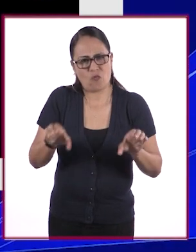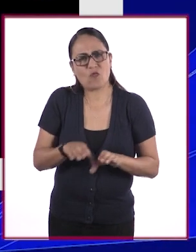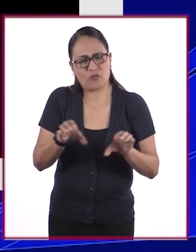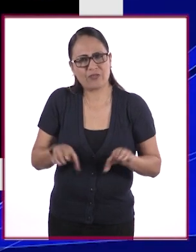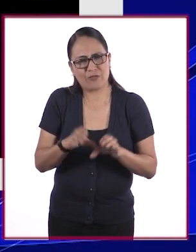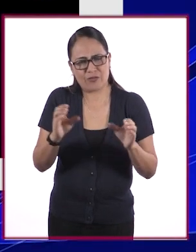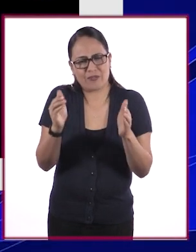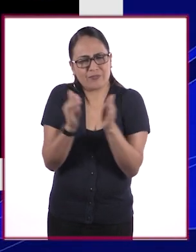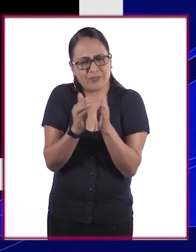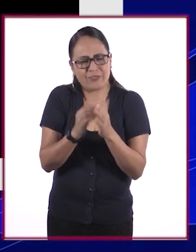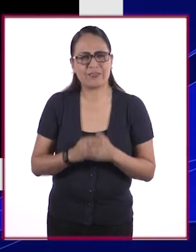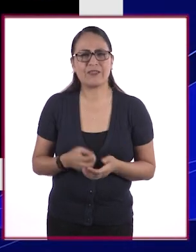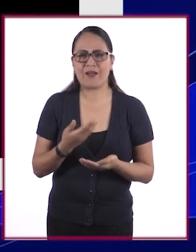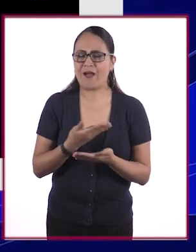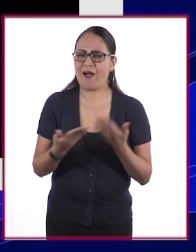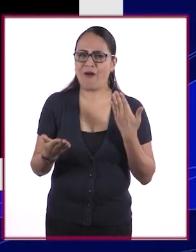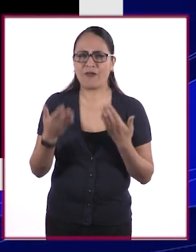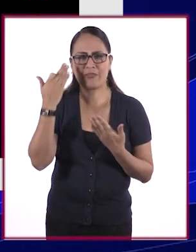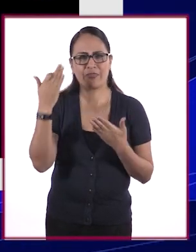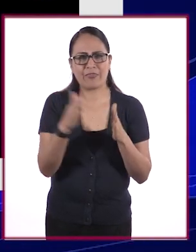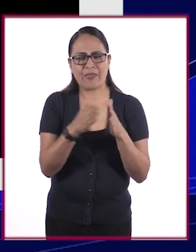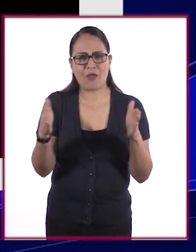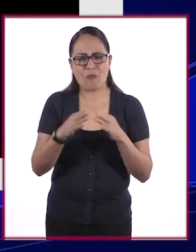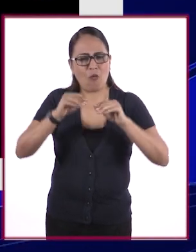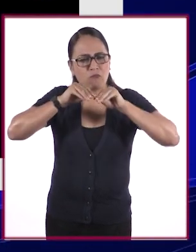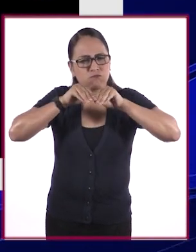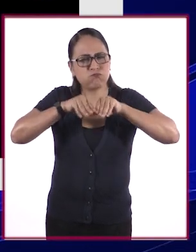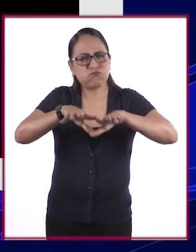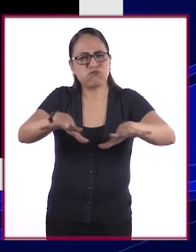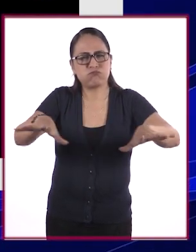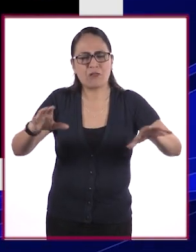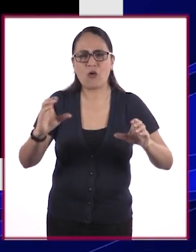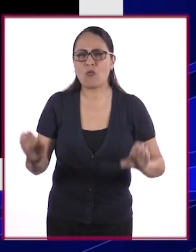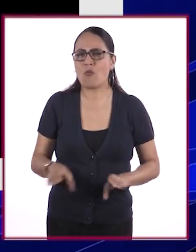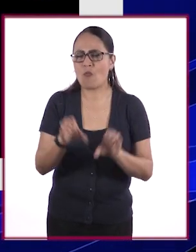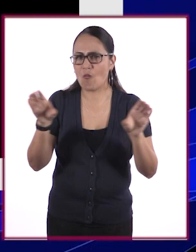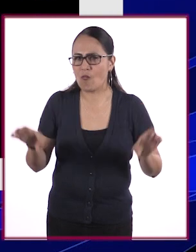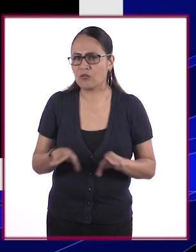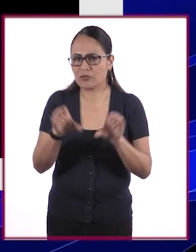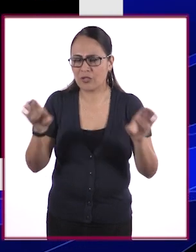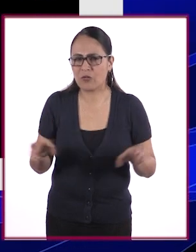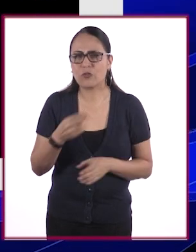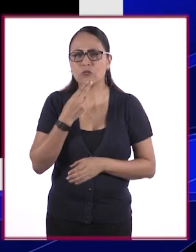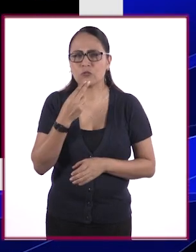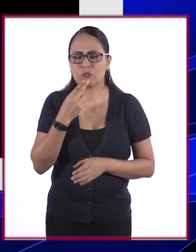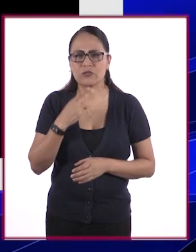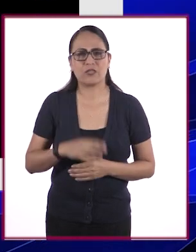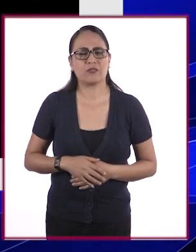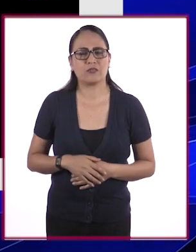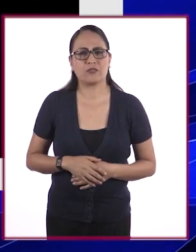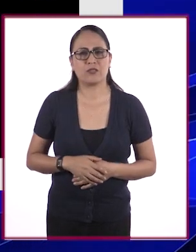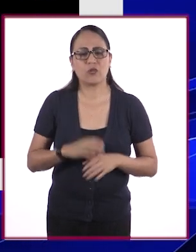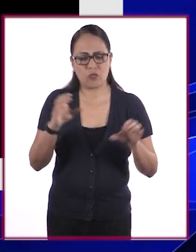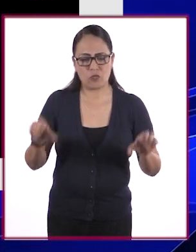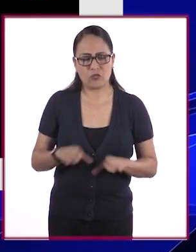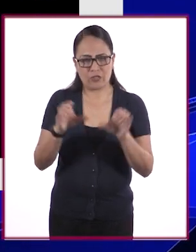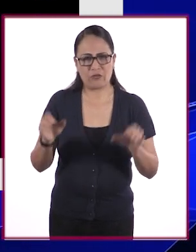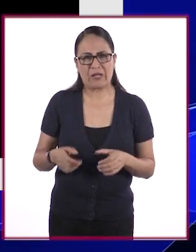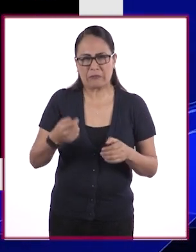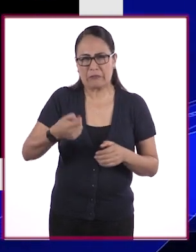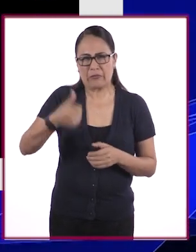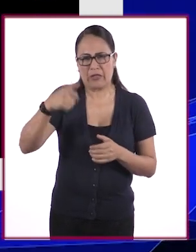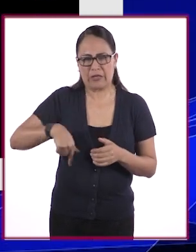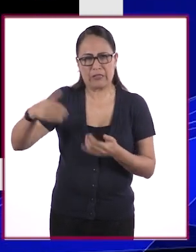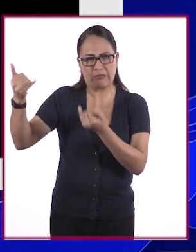una computadora adentro, y entonces vivimos la época de la difusión masiva de las computadoras. Las primeras